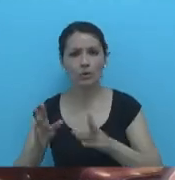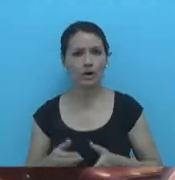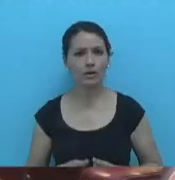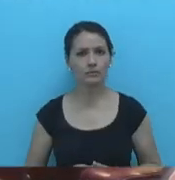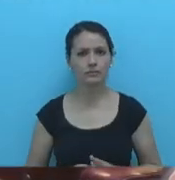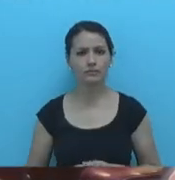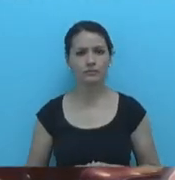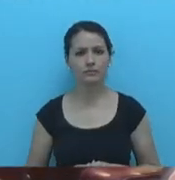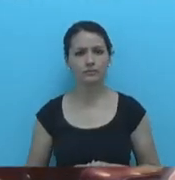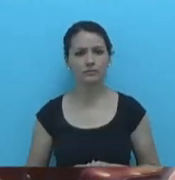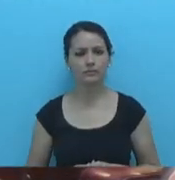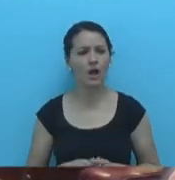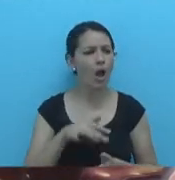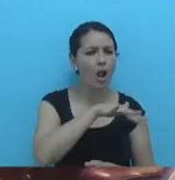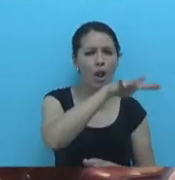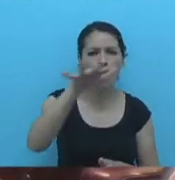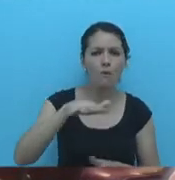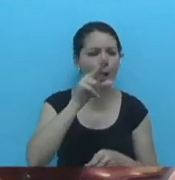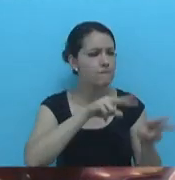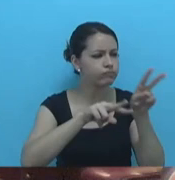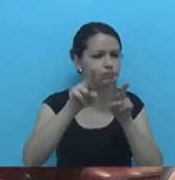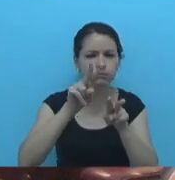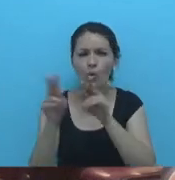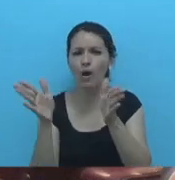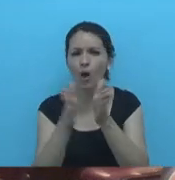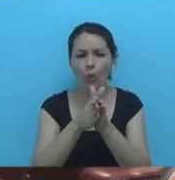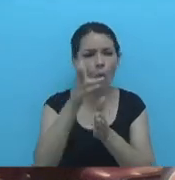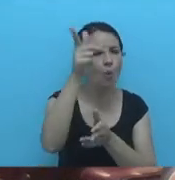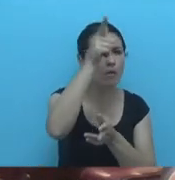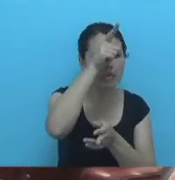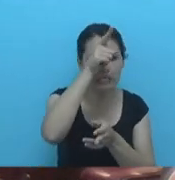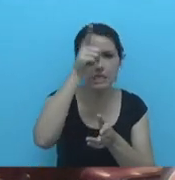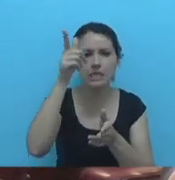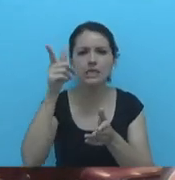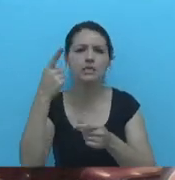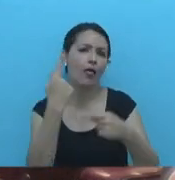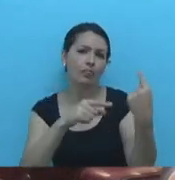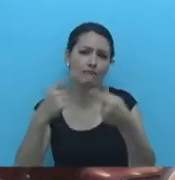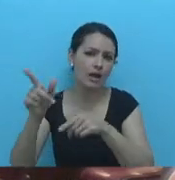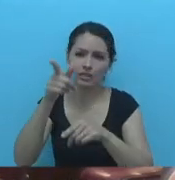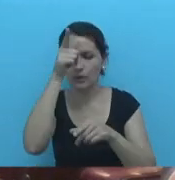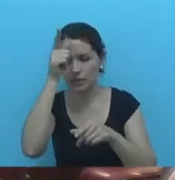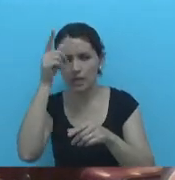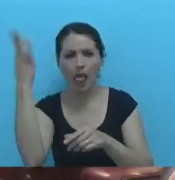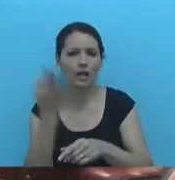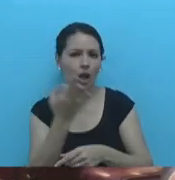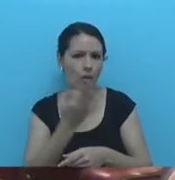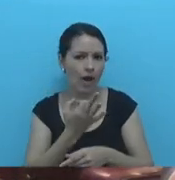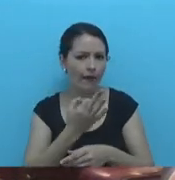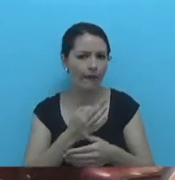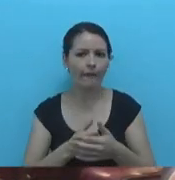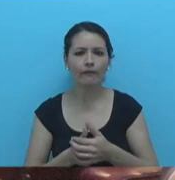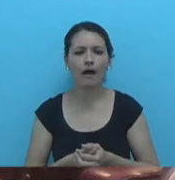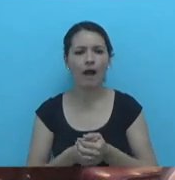vaquianos recorriendo la región, acompañando a las fuerzas de las distintas fuerzas de seguridad que